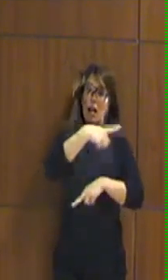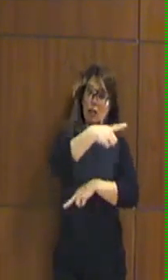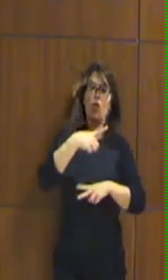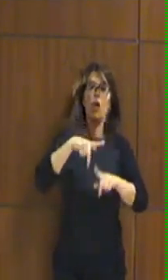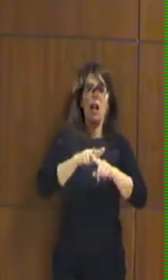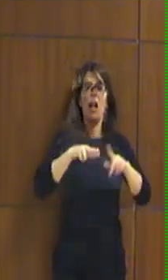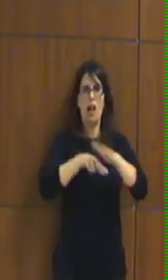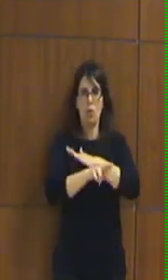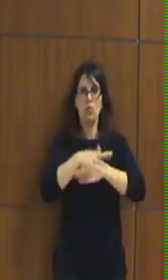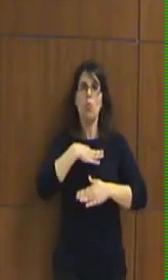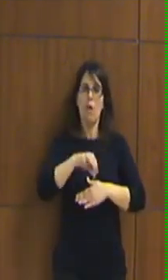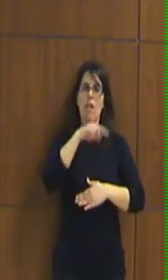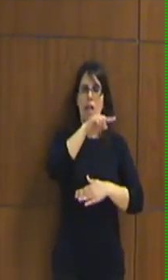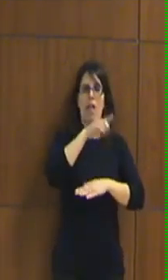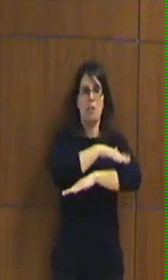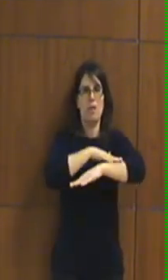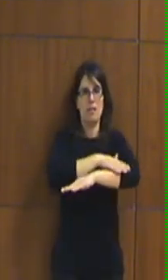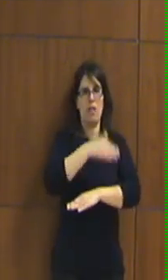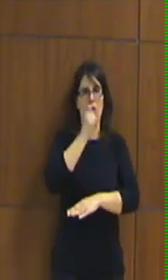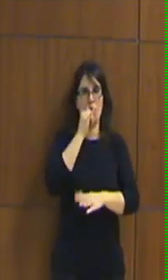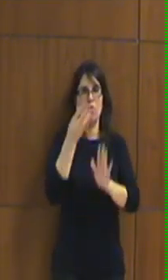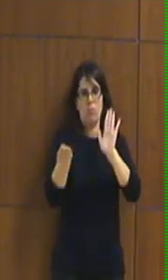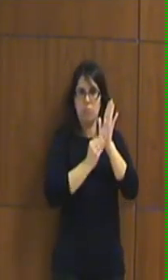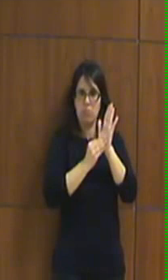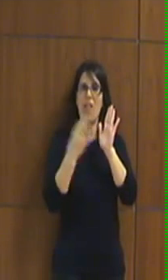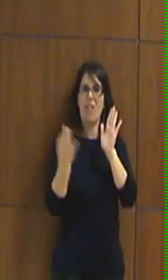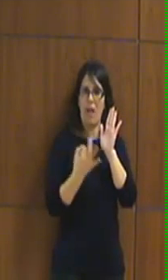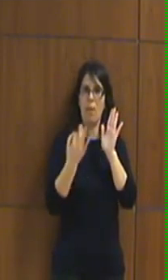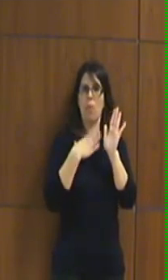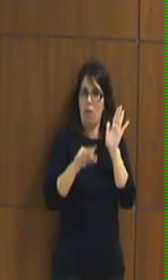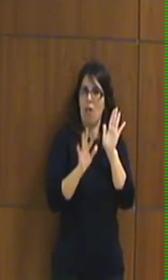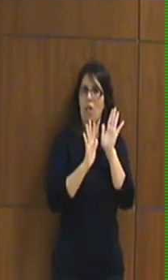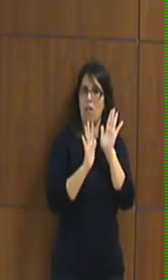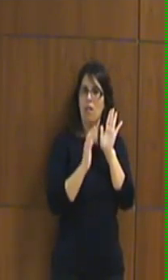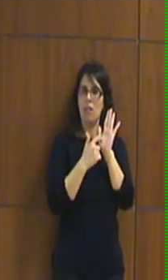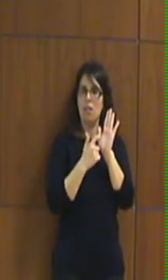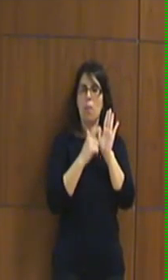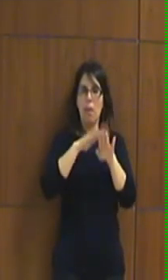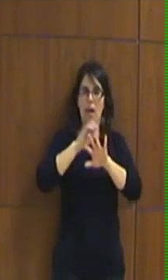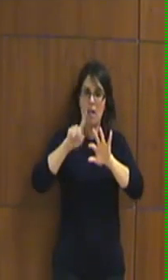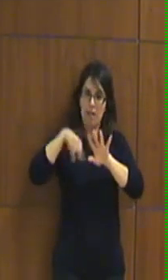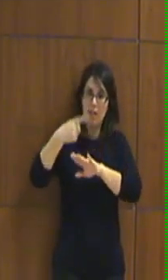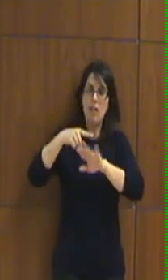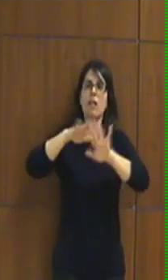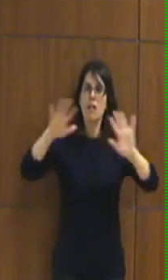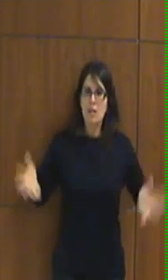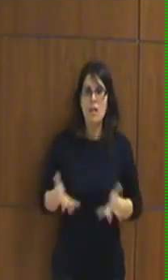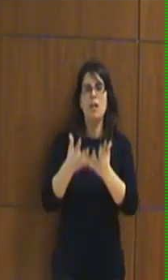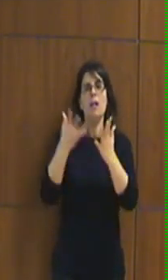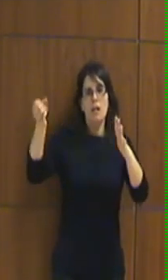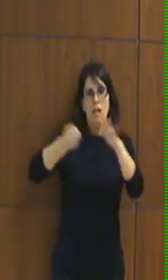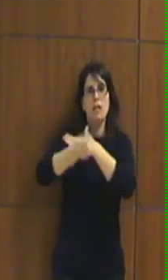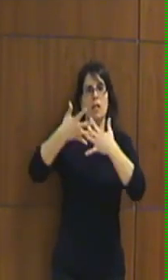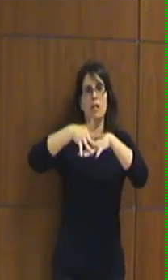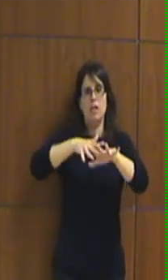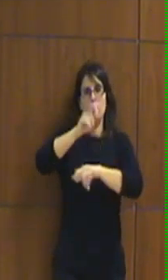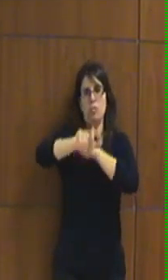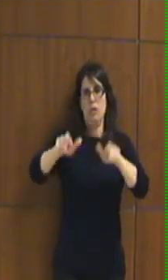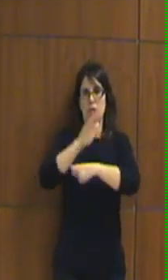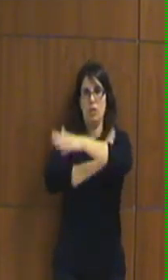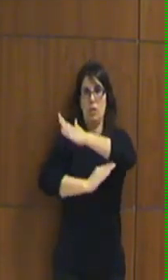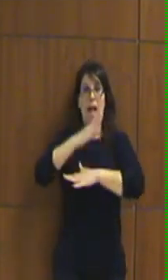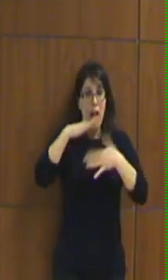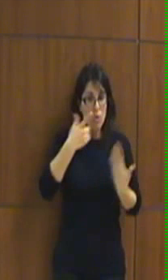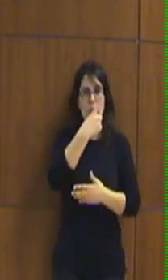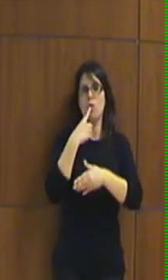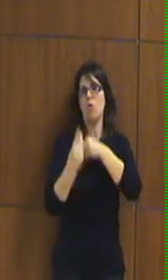Administración para demostrar su propia sensibilidad y potenciar la integración de personas con discapacidad, no